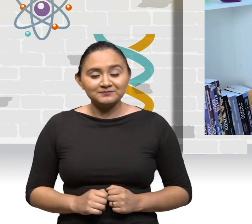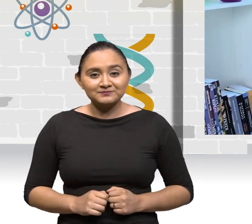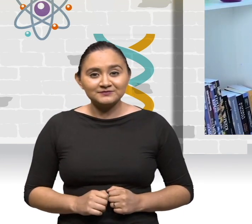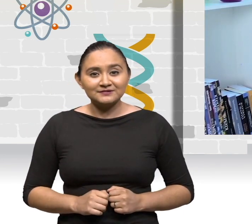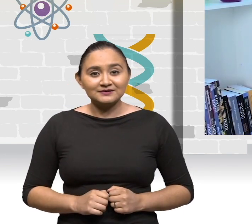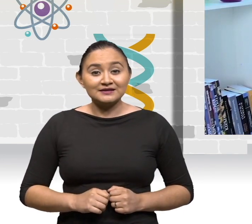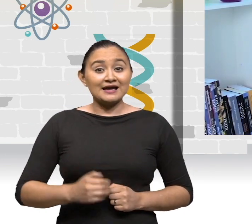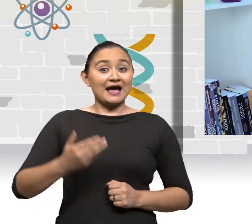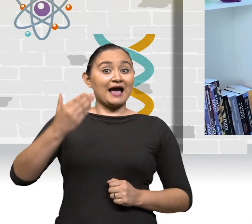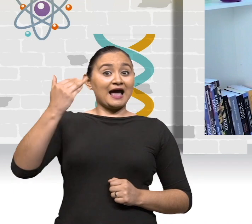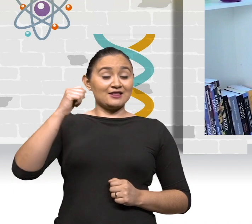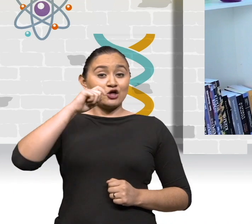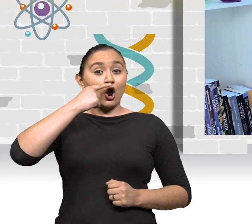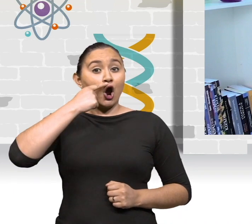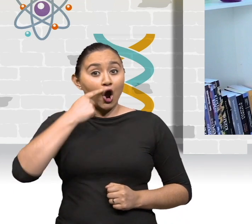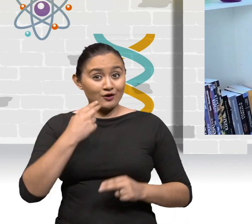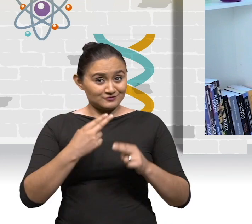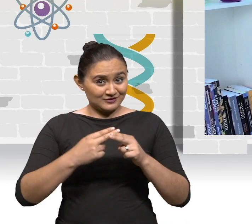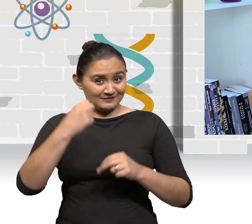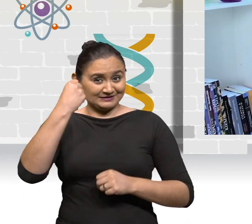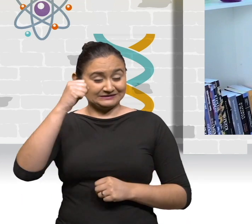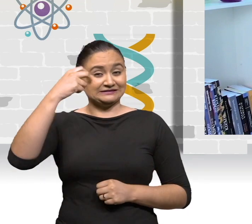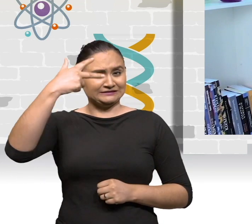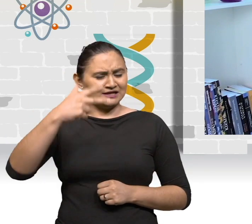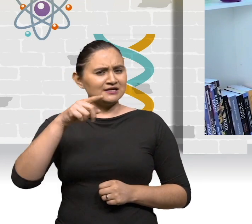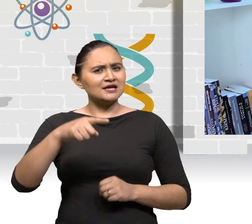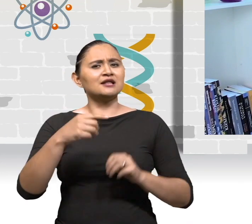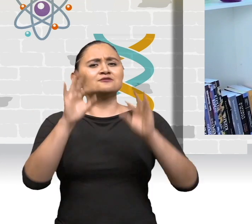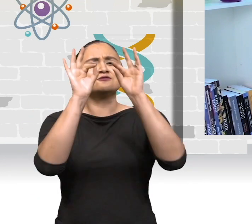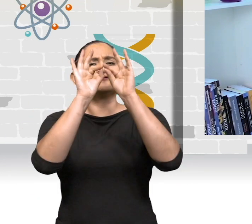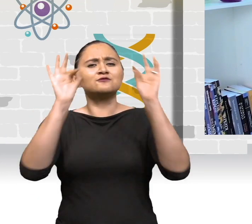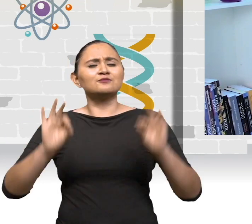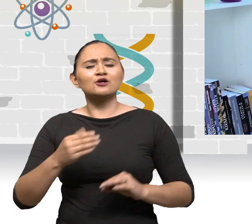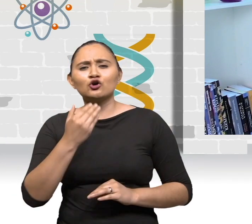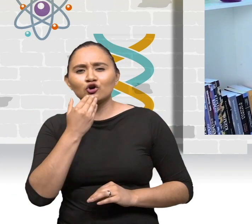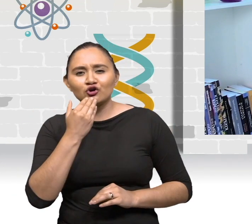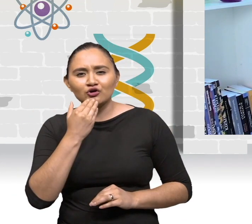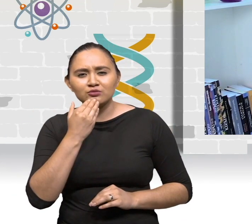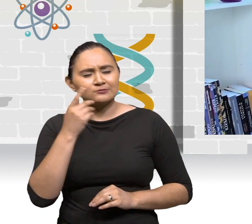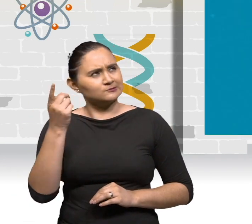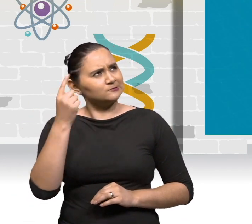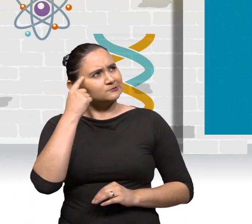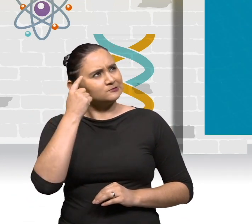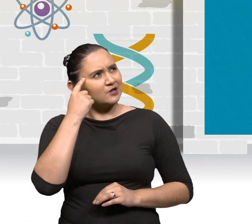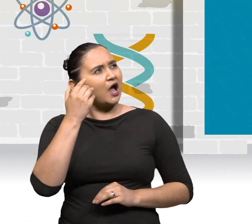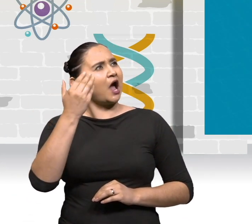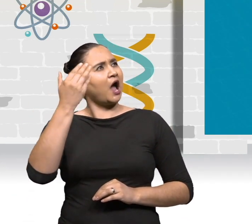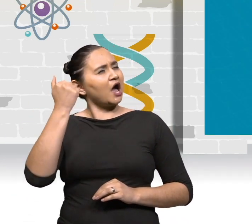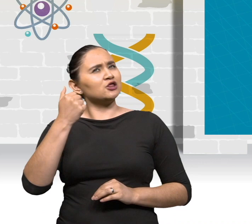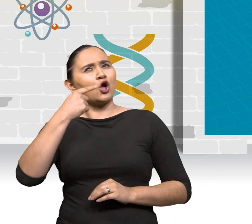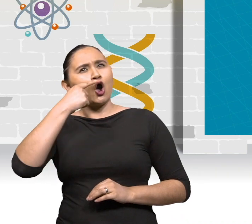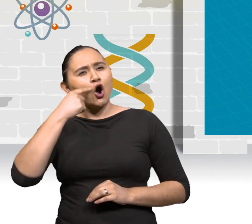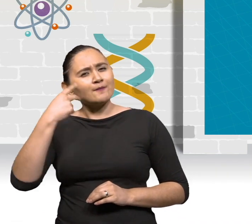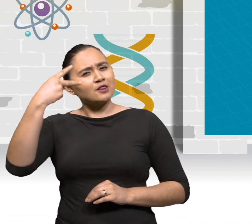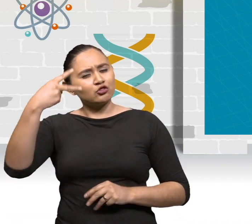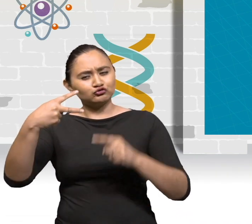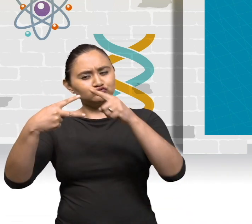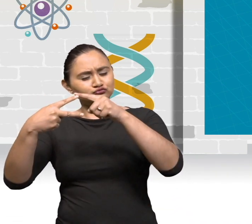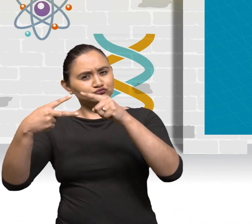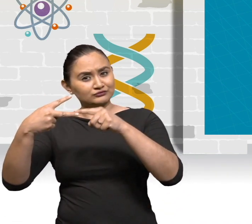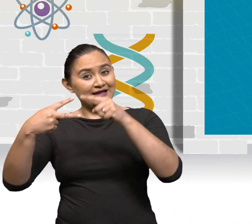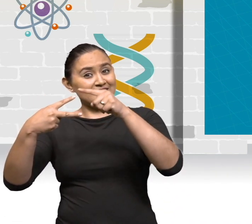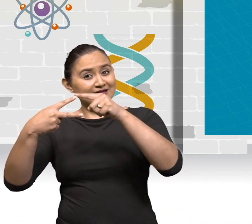como sound in quien llegó a proponer su ecuación se basó en las aportaciones de dos científicos de brownlee la